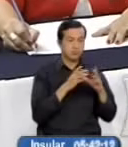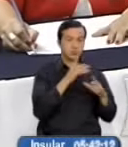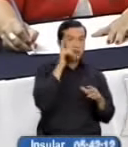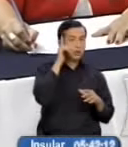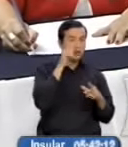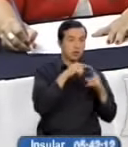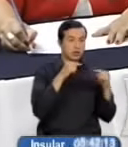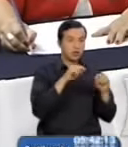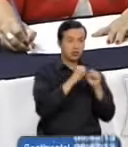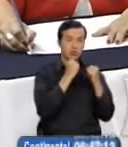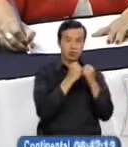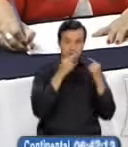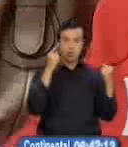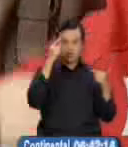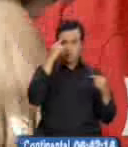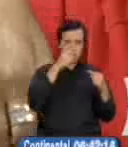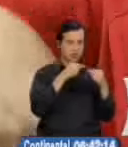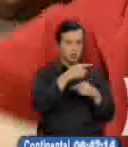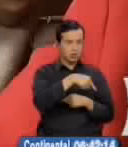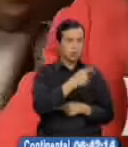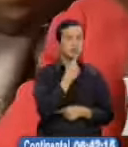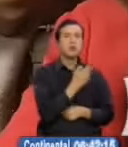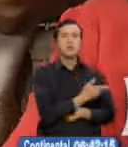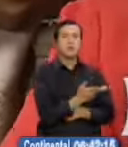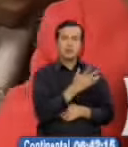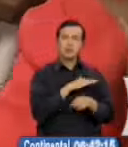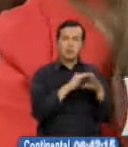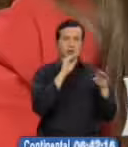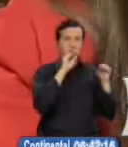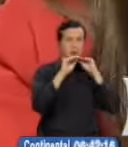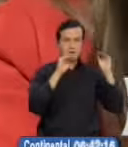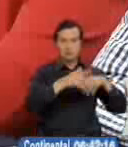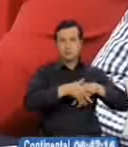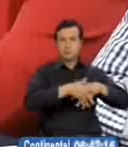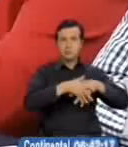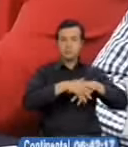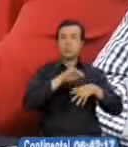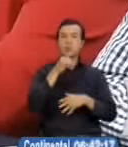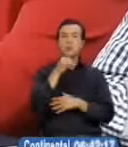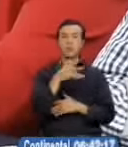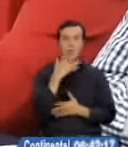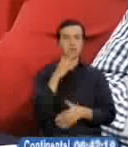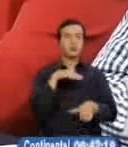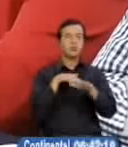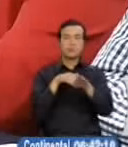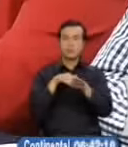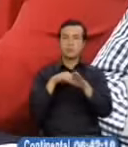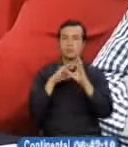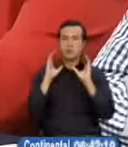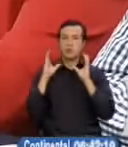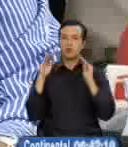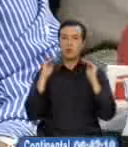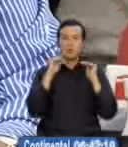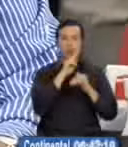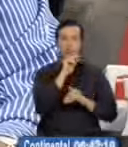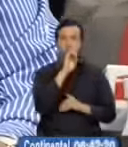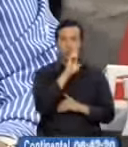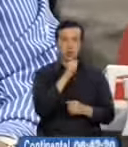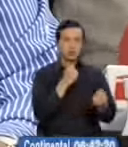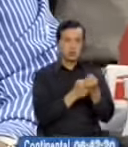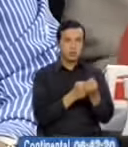organizaciones sociales contrarias al oficialismo reiteraron su invitación a una movilización para este jueves en respaldo al gremio del magisterio. Es